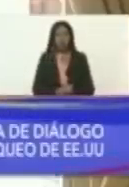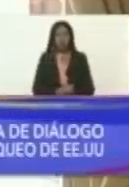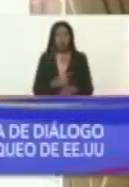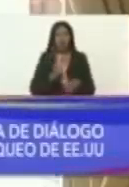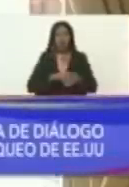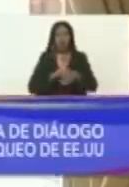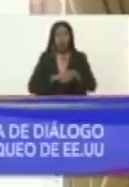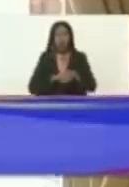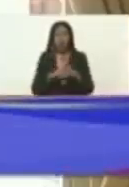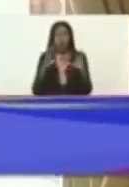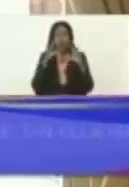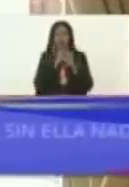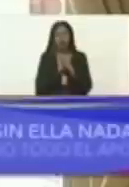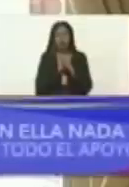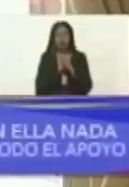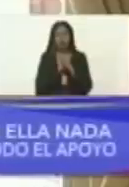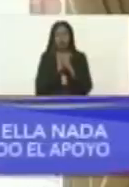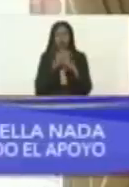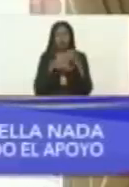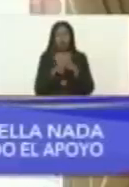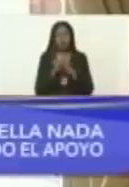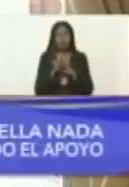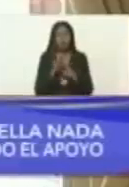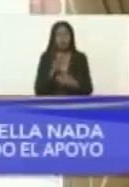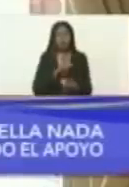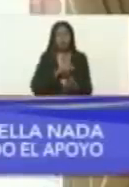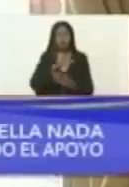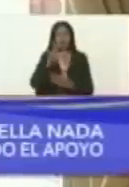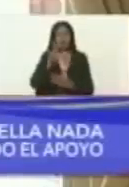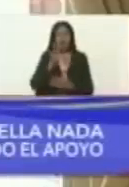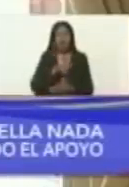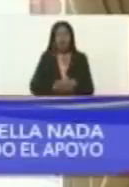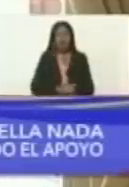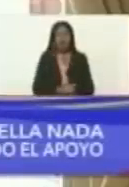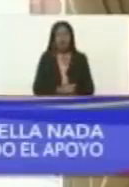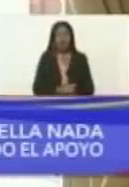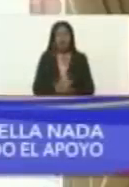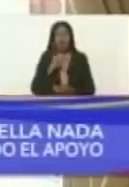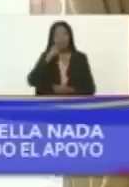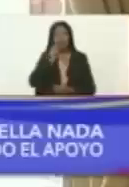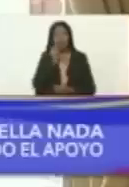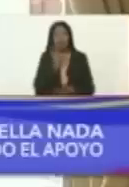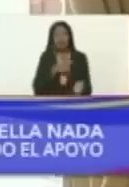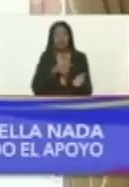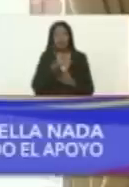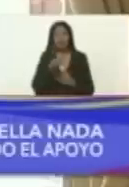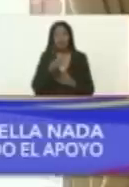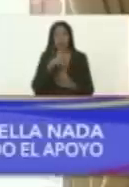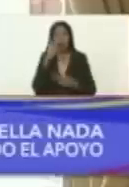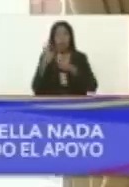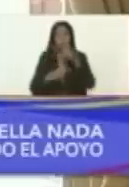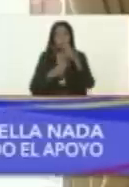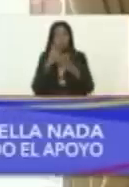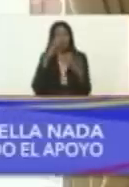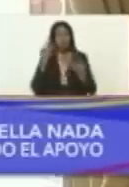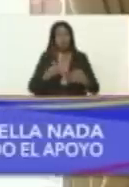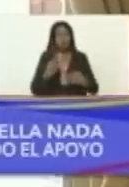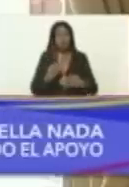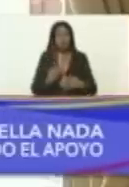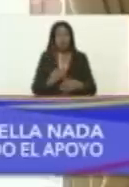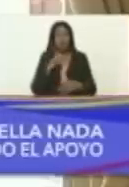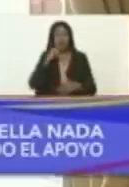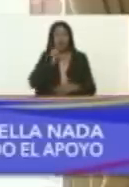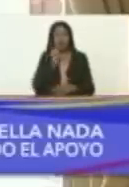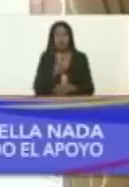horas ahora en la noche voy saliendo para la federación de rusia voy a una visita oficial a rusia